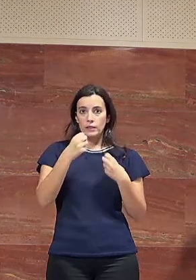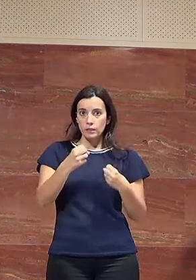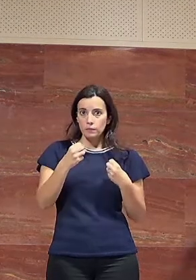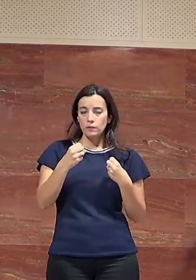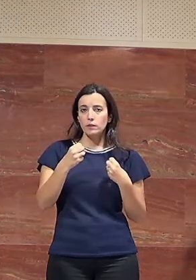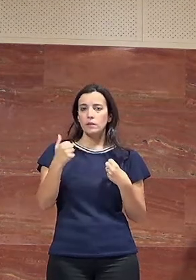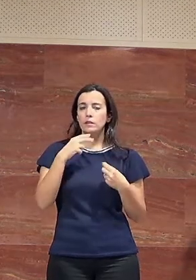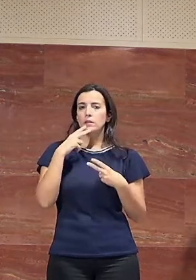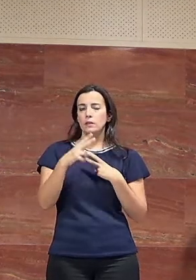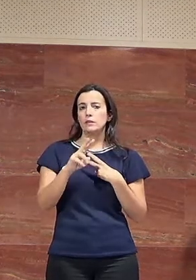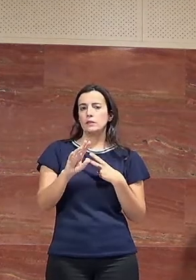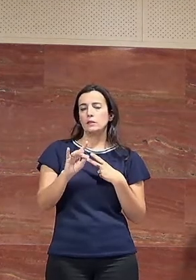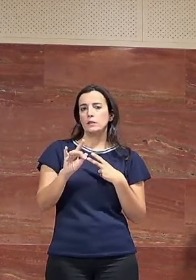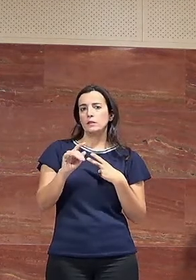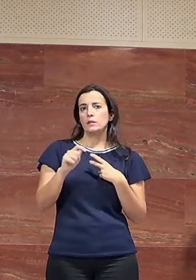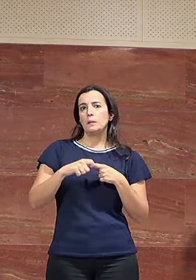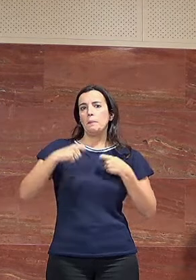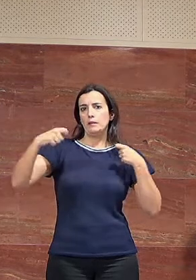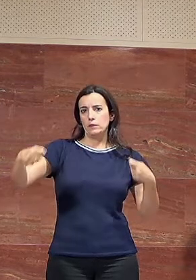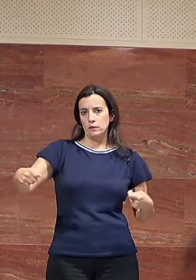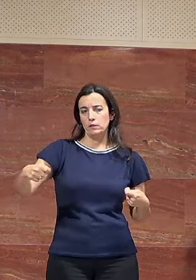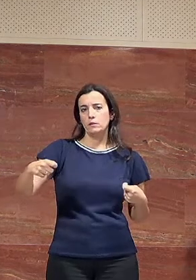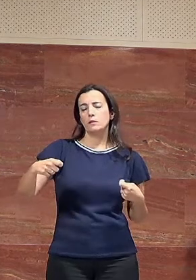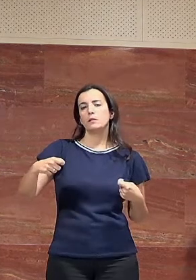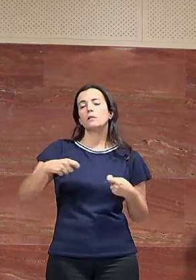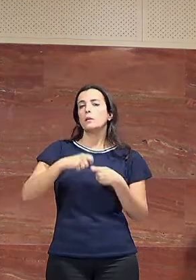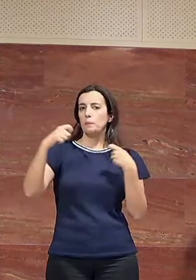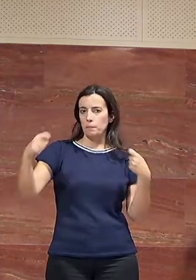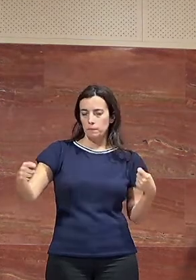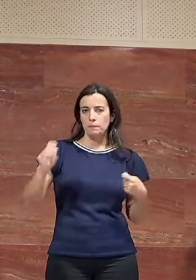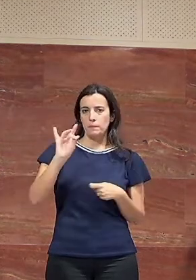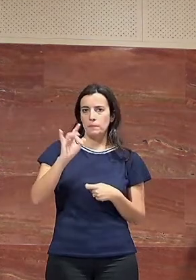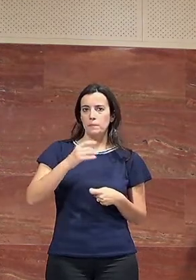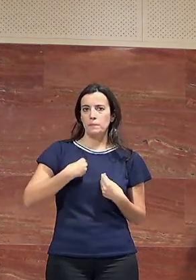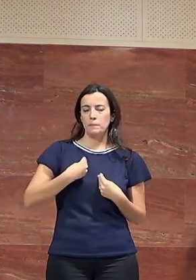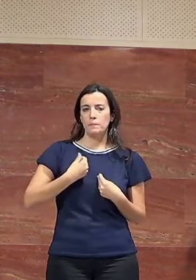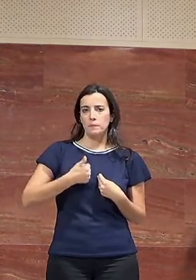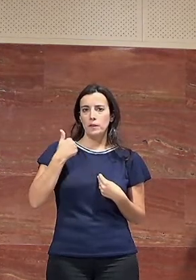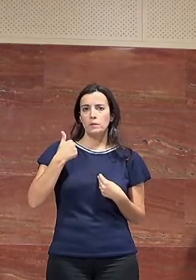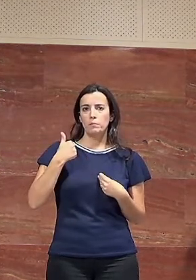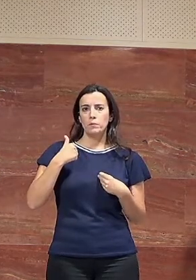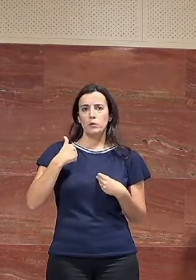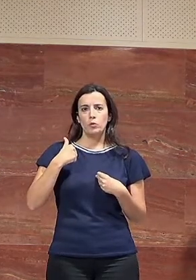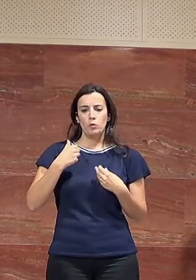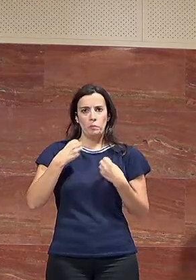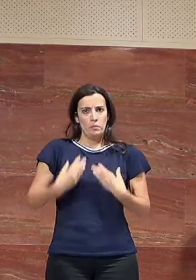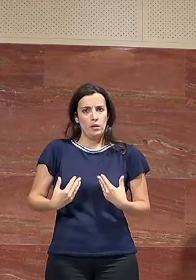Viejos. Mucho más tiempo. Mucho más tiempo, pero en una buena forma. Y